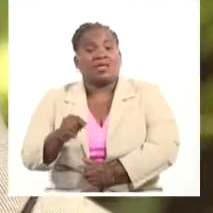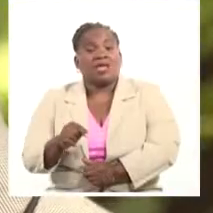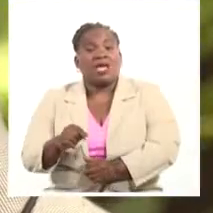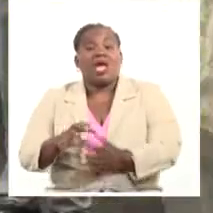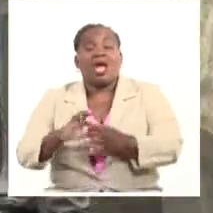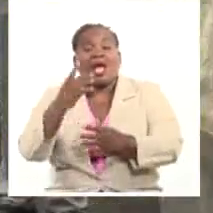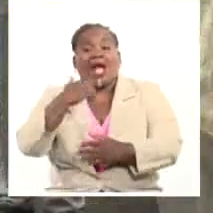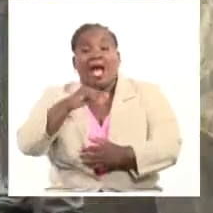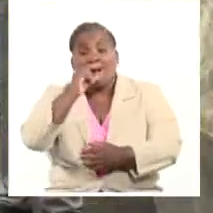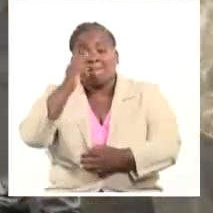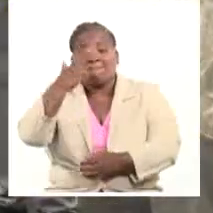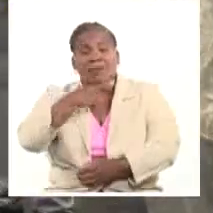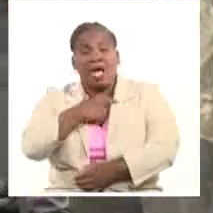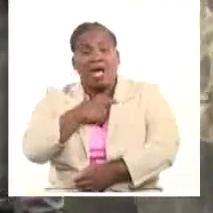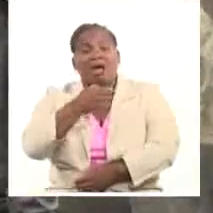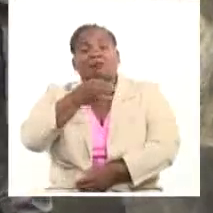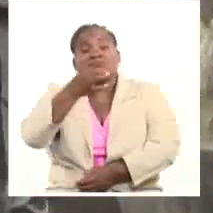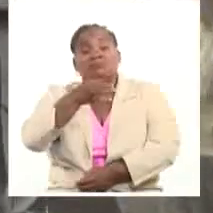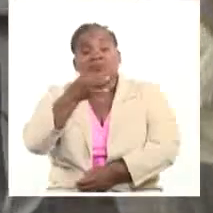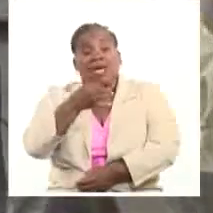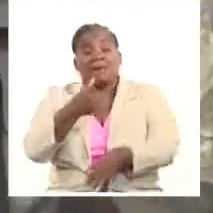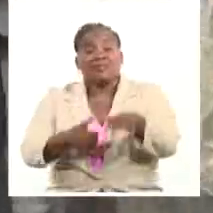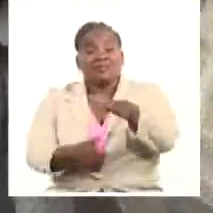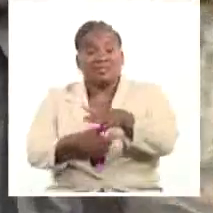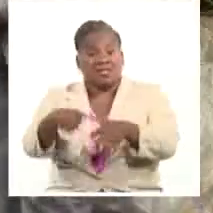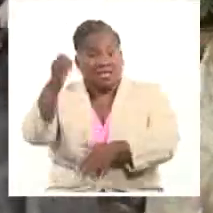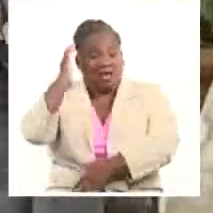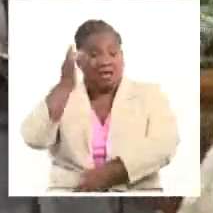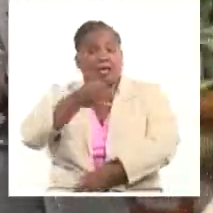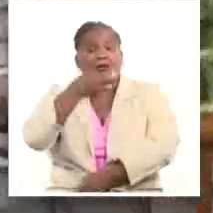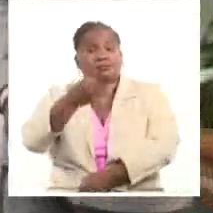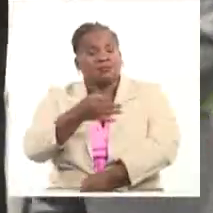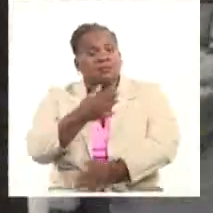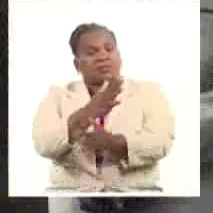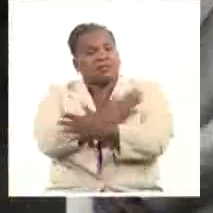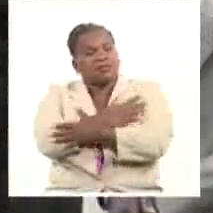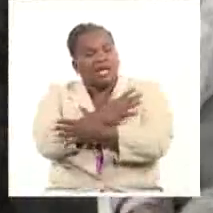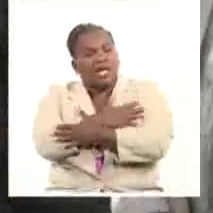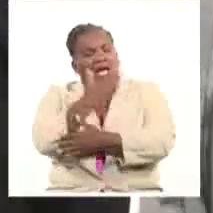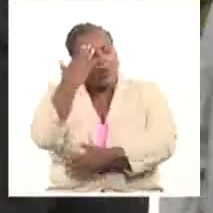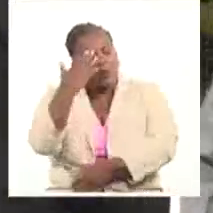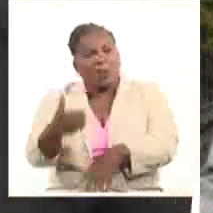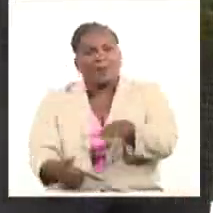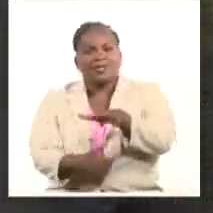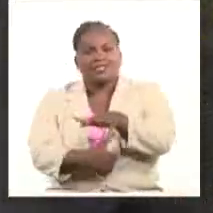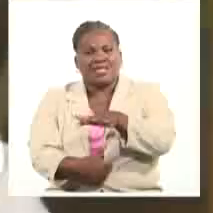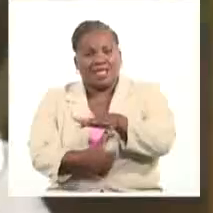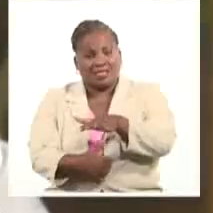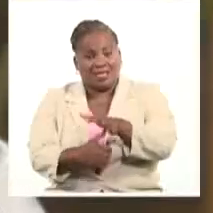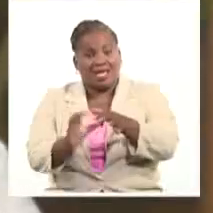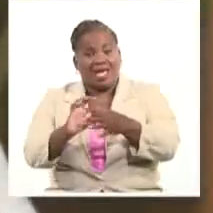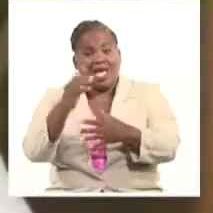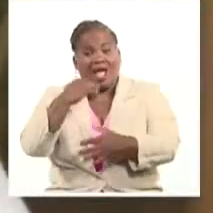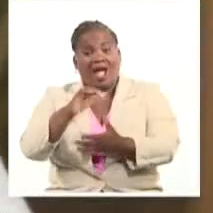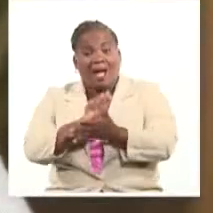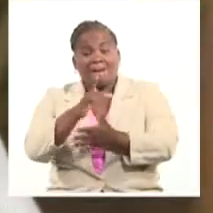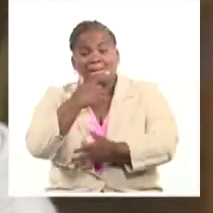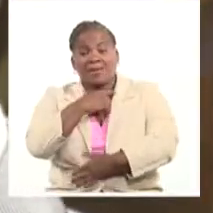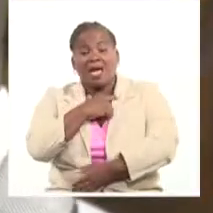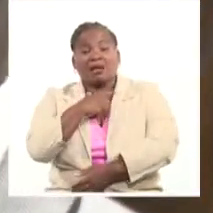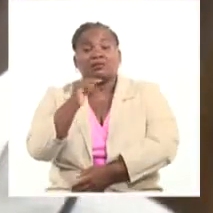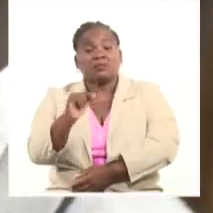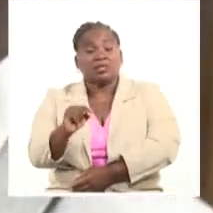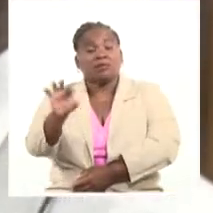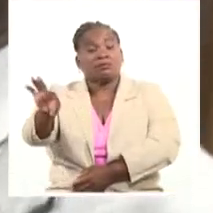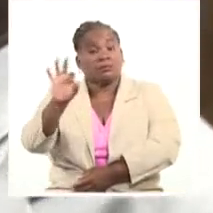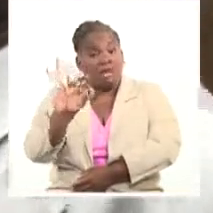Gambia. El mandatario aprovechó la ocasión para transmitir un afectuoso saludo al presidente de esa nación africana, Adama Barrow, e invitarlo a